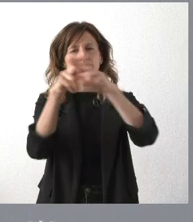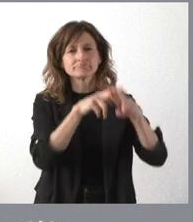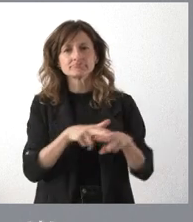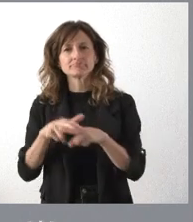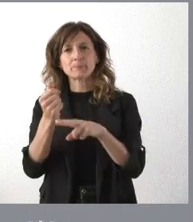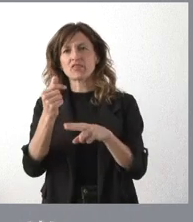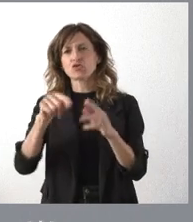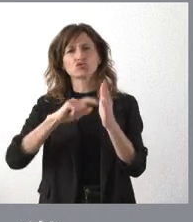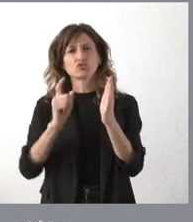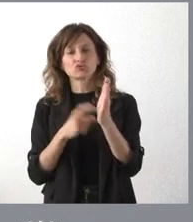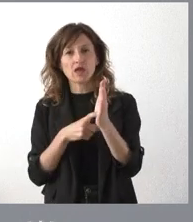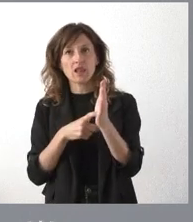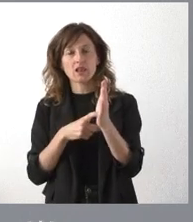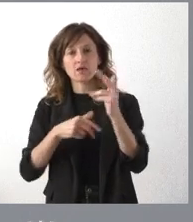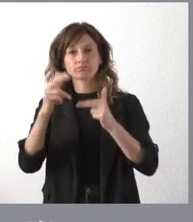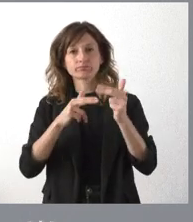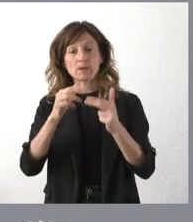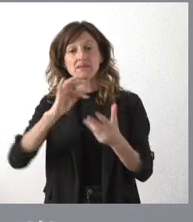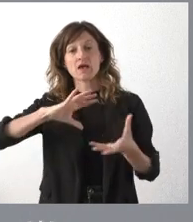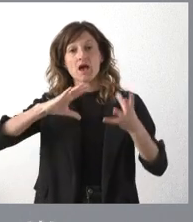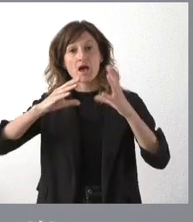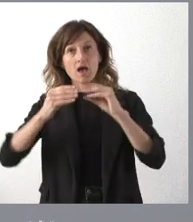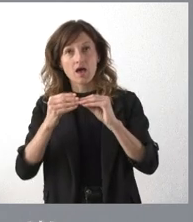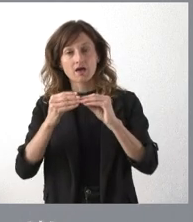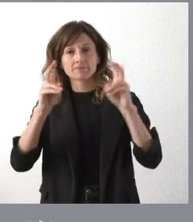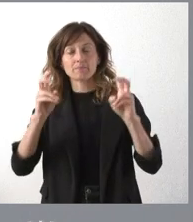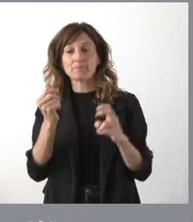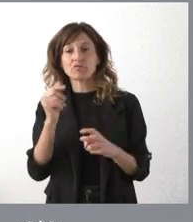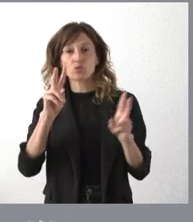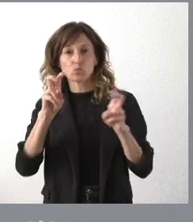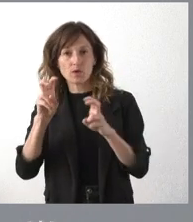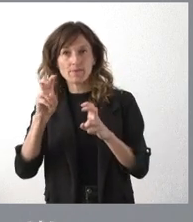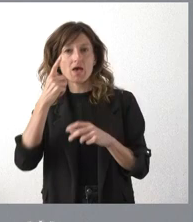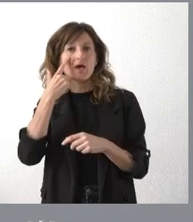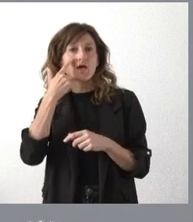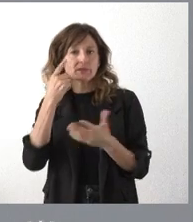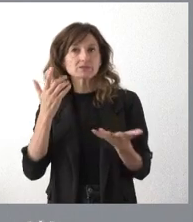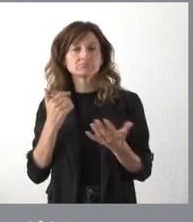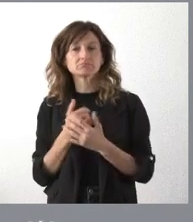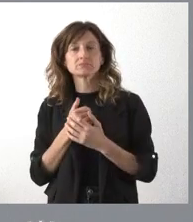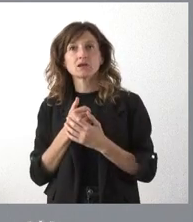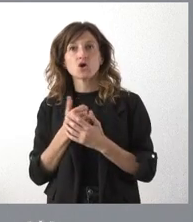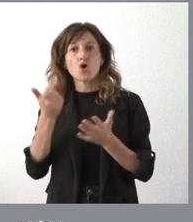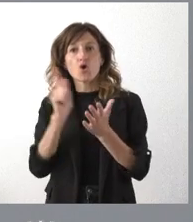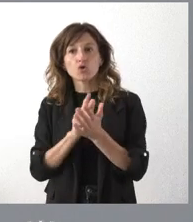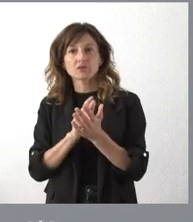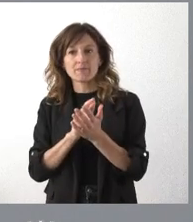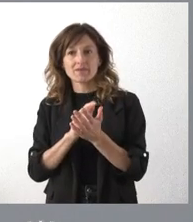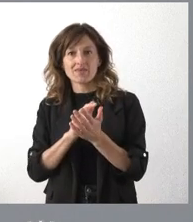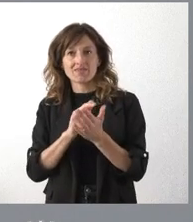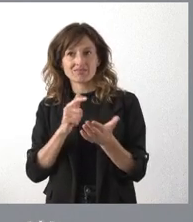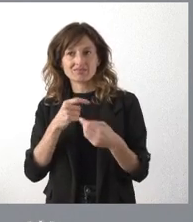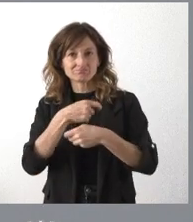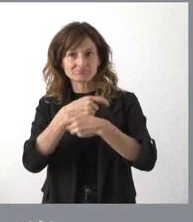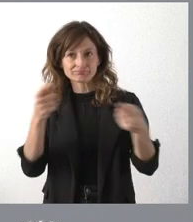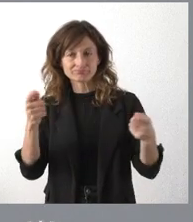esta infraestructura y lógicamente la adaptación al nuevo coste de la misma para poder sacar una nueva licitación y por tanto que